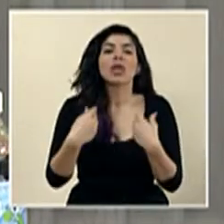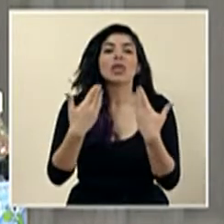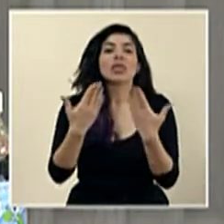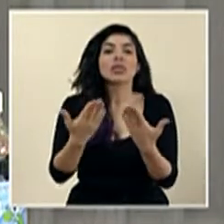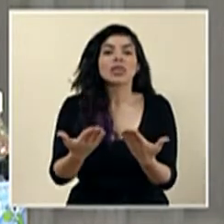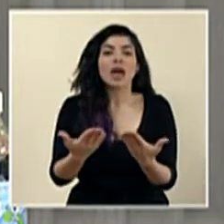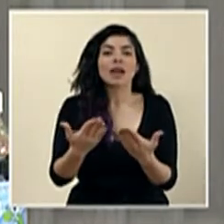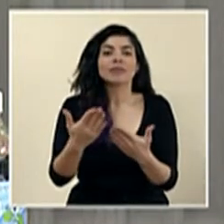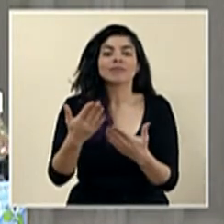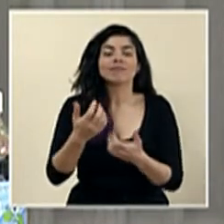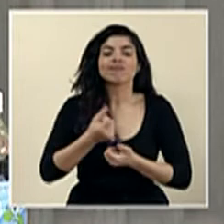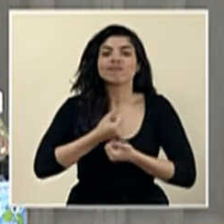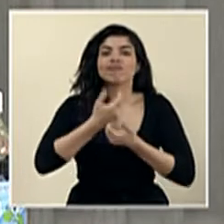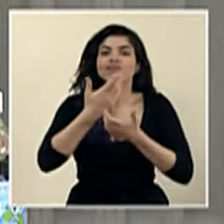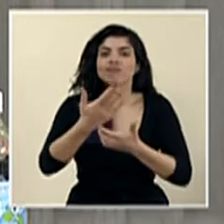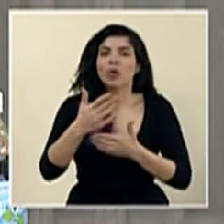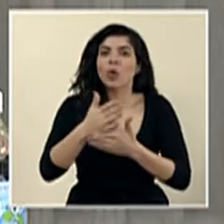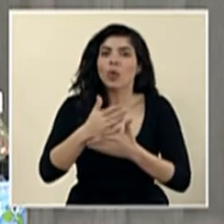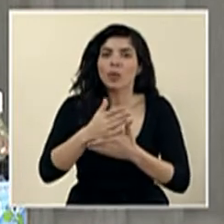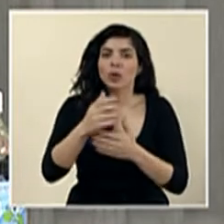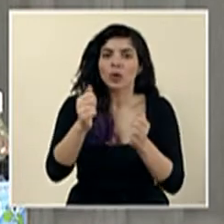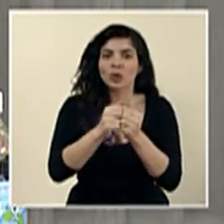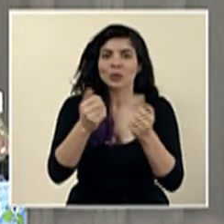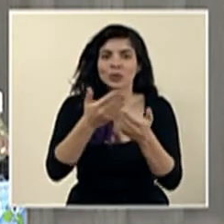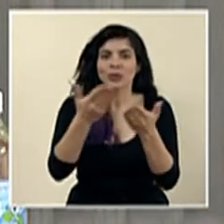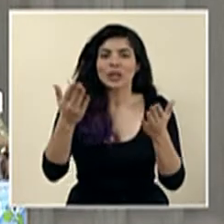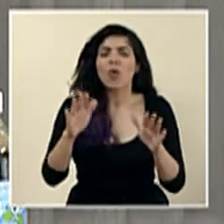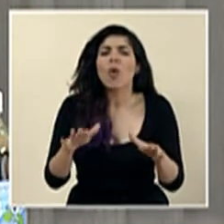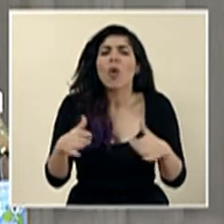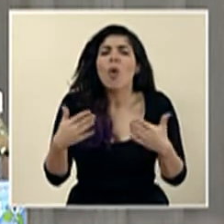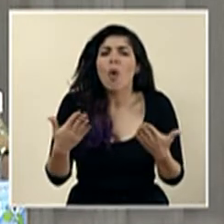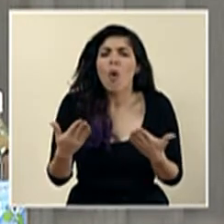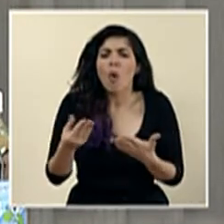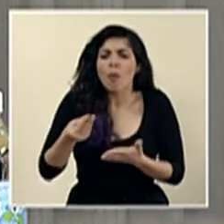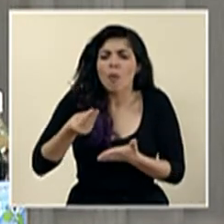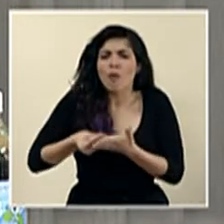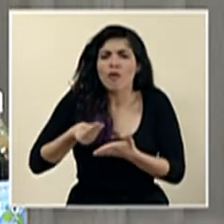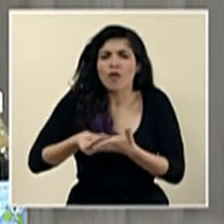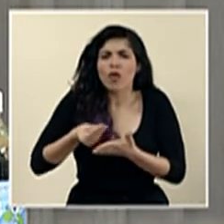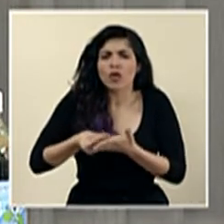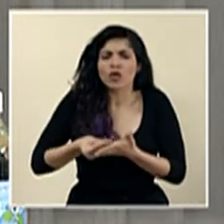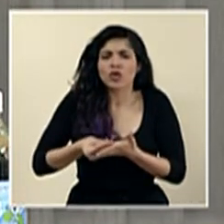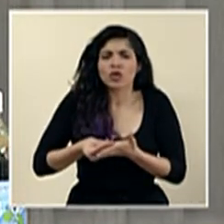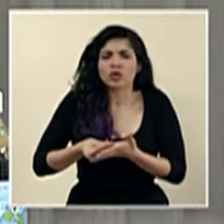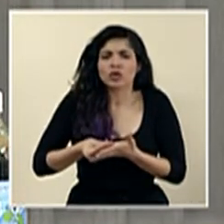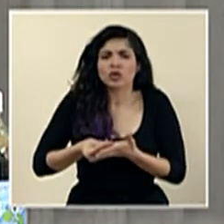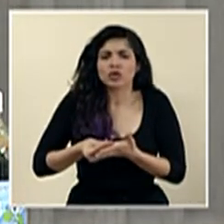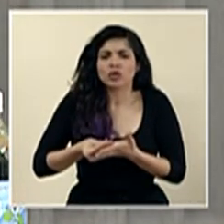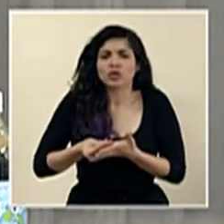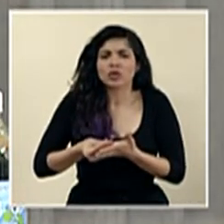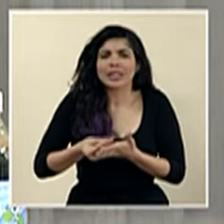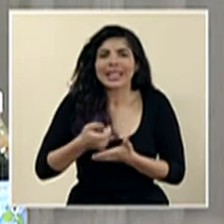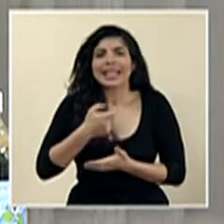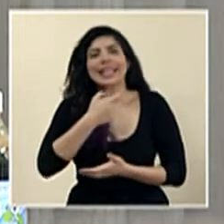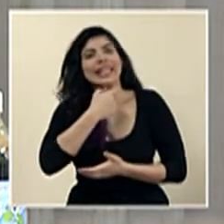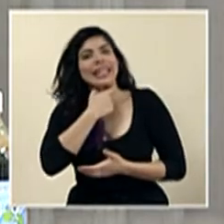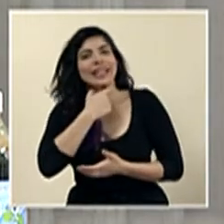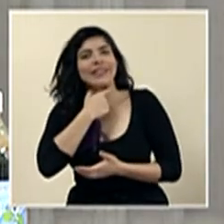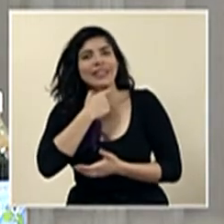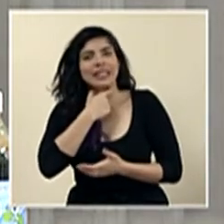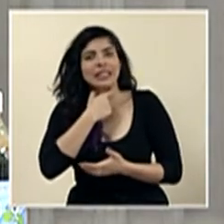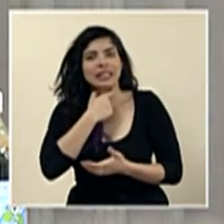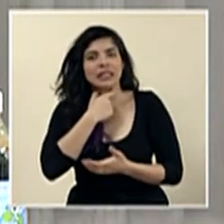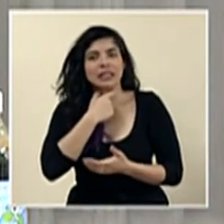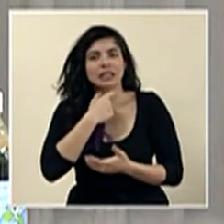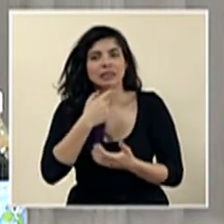y compartirles cómo vamos a financiar el déficit que enfrenta